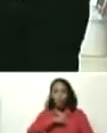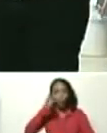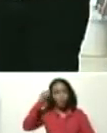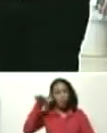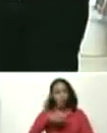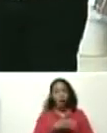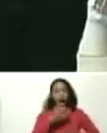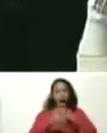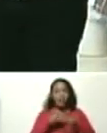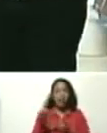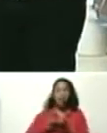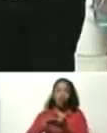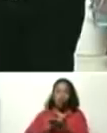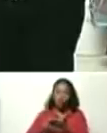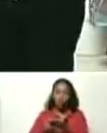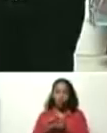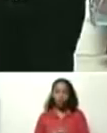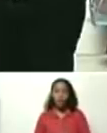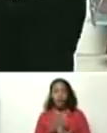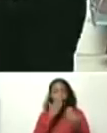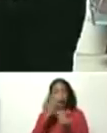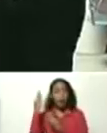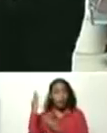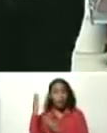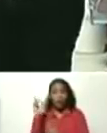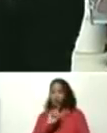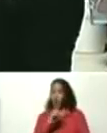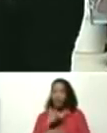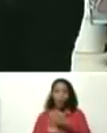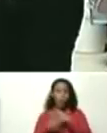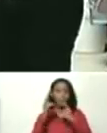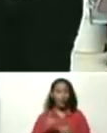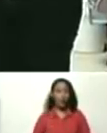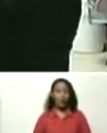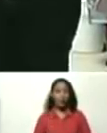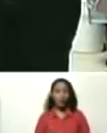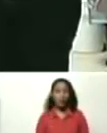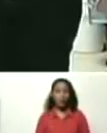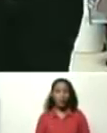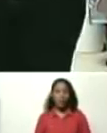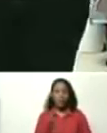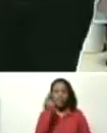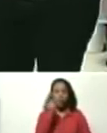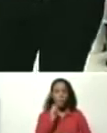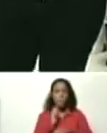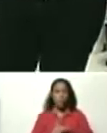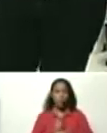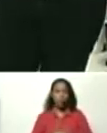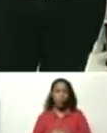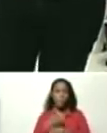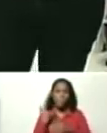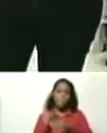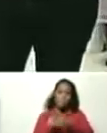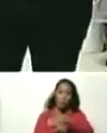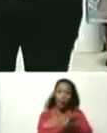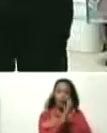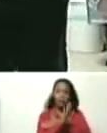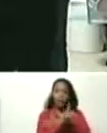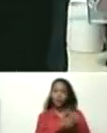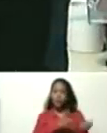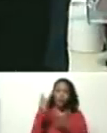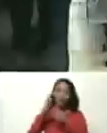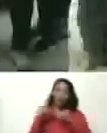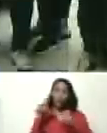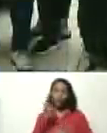llevarle soluciones. Y así que no vamos a descansar ni un minuto para ir llevándole todas